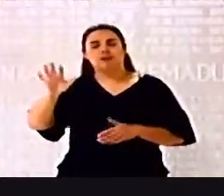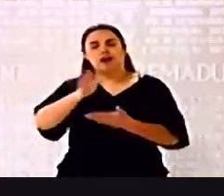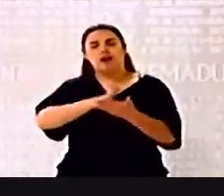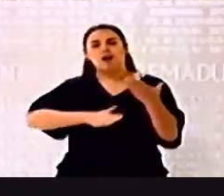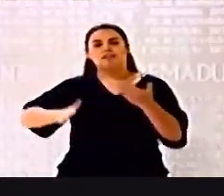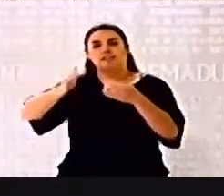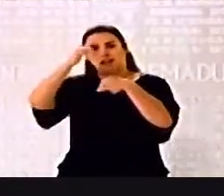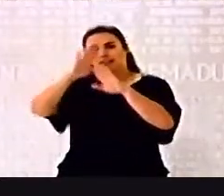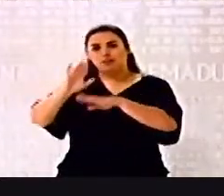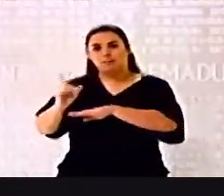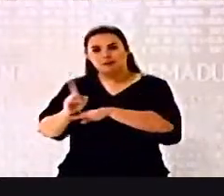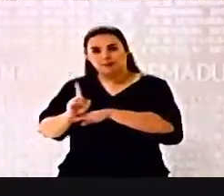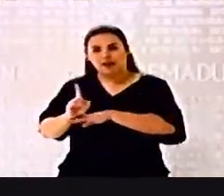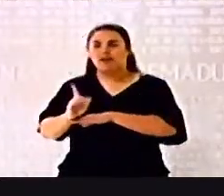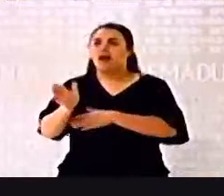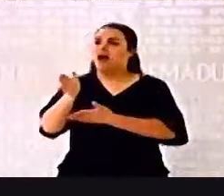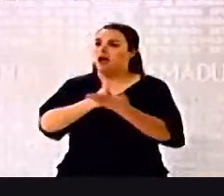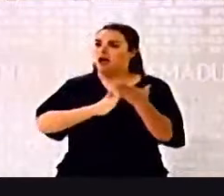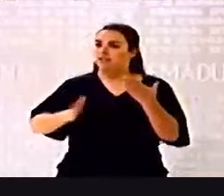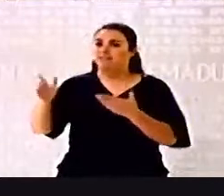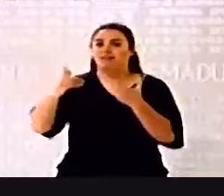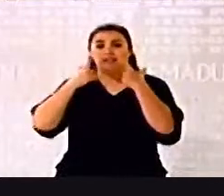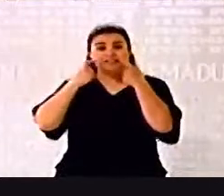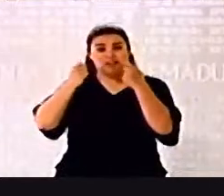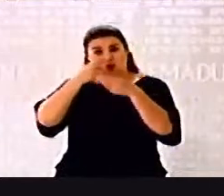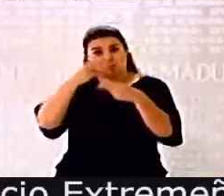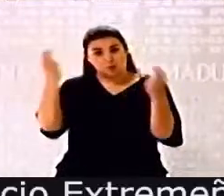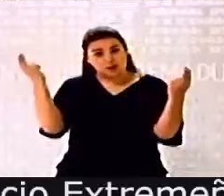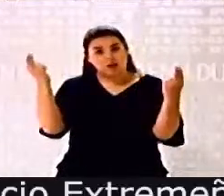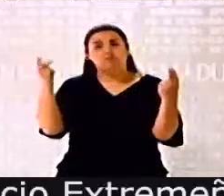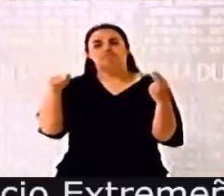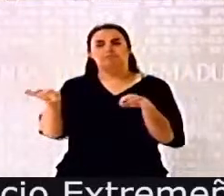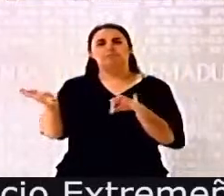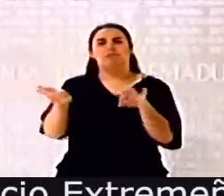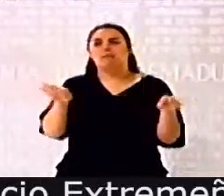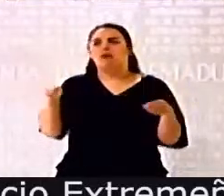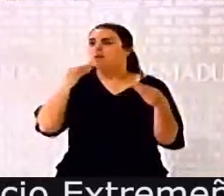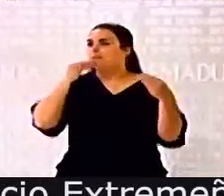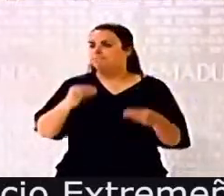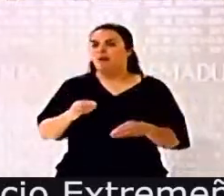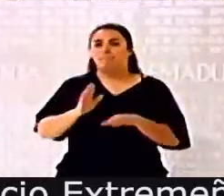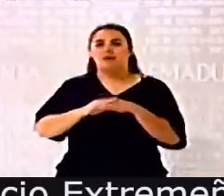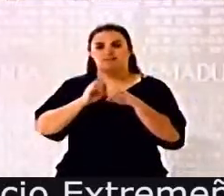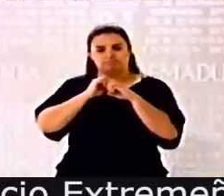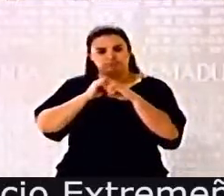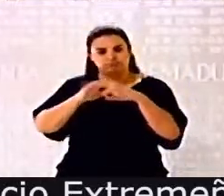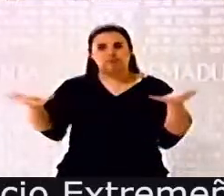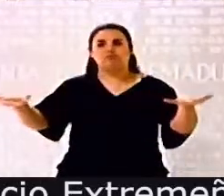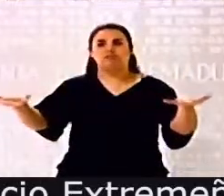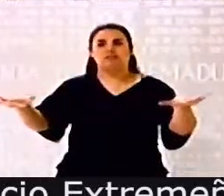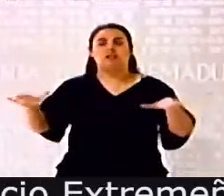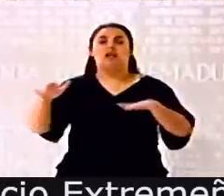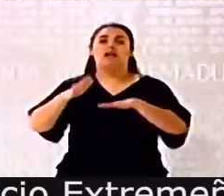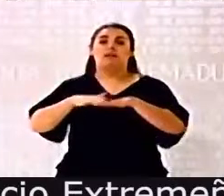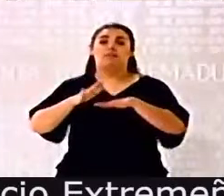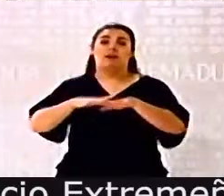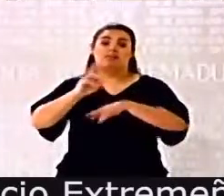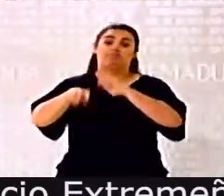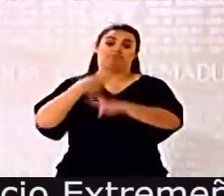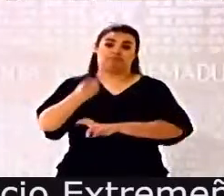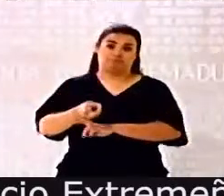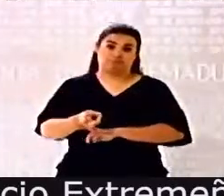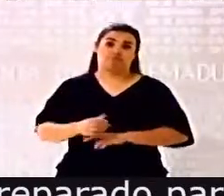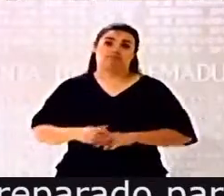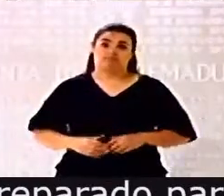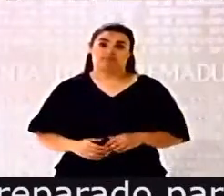su atención primaria y a través de su salud pública, está preparado para los brotes y para los rebrotes.